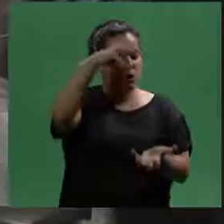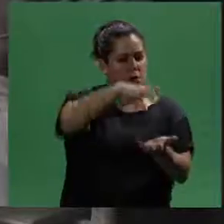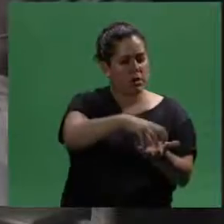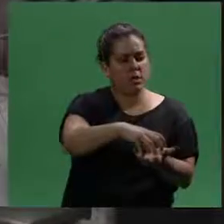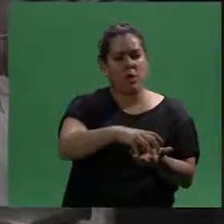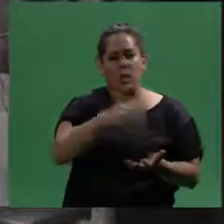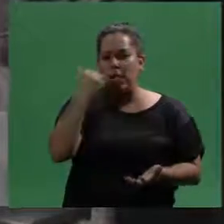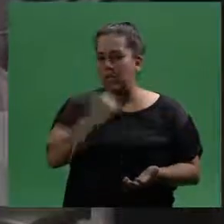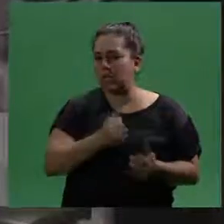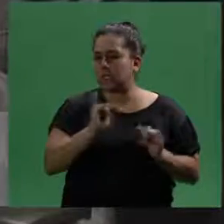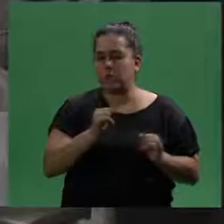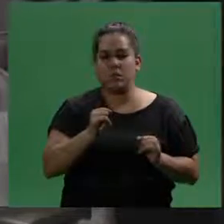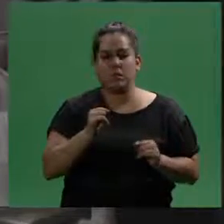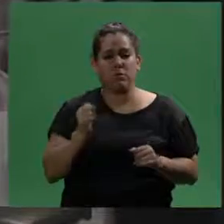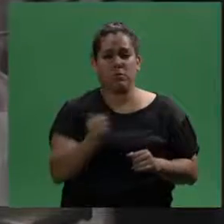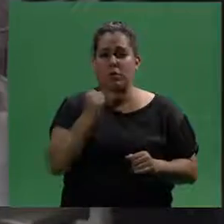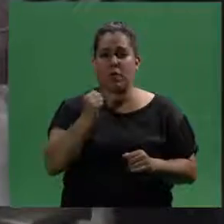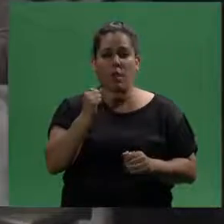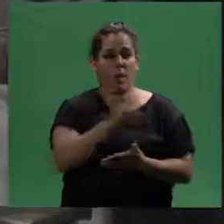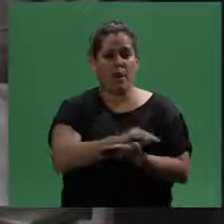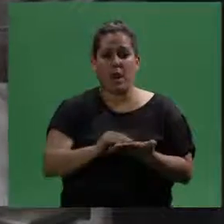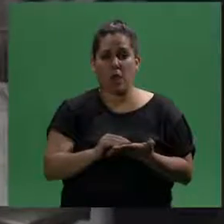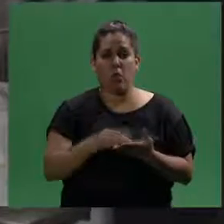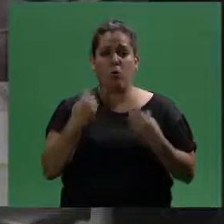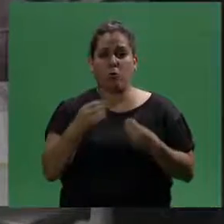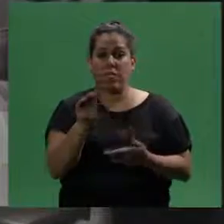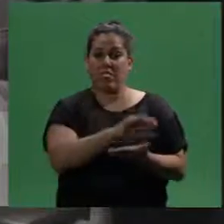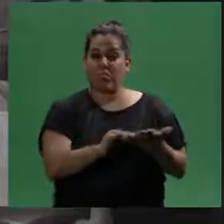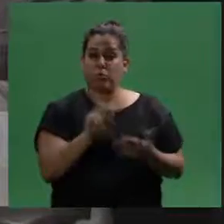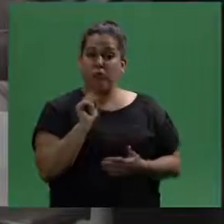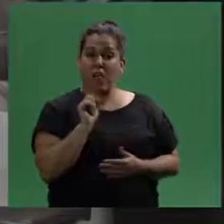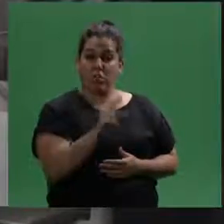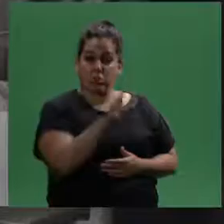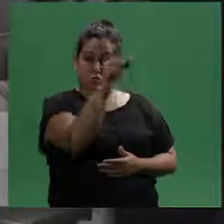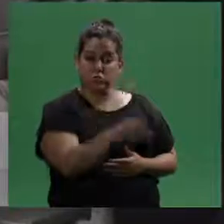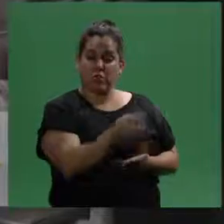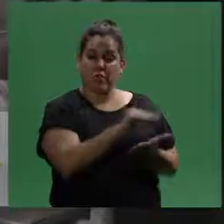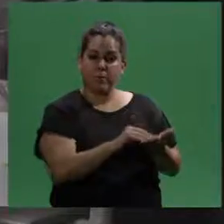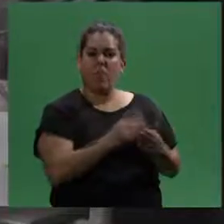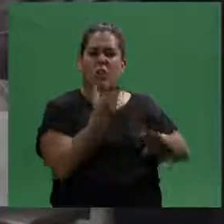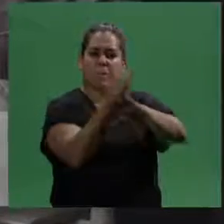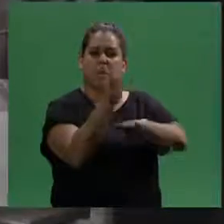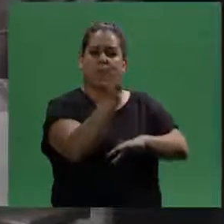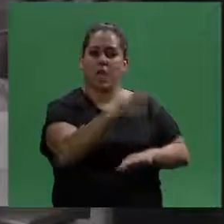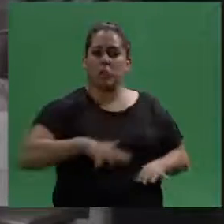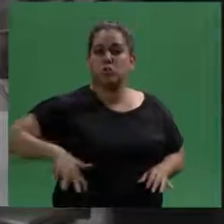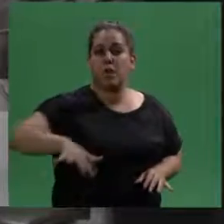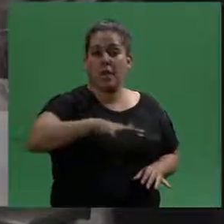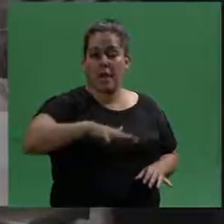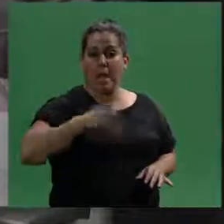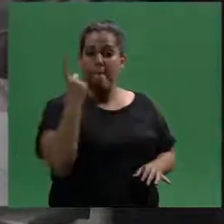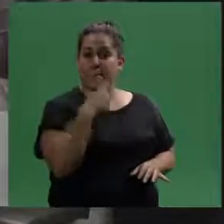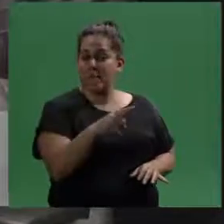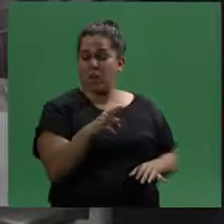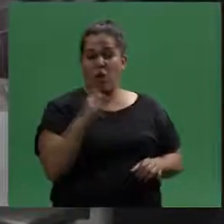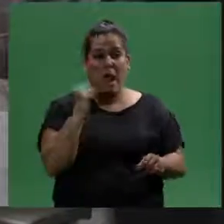en particular, la existencia de los empleados de esta Cámara. Porque los diputados tienen el rol político de representar a la